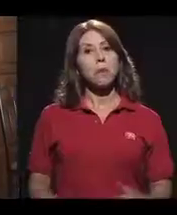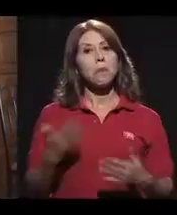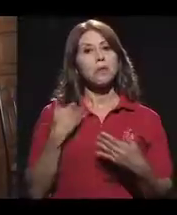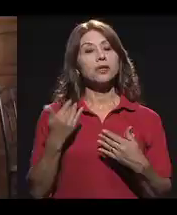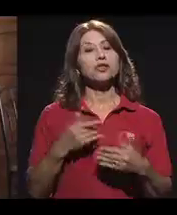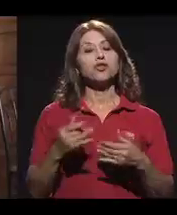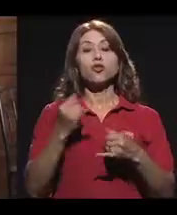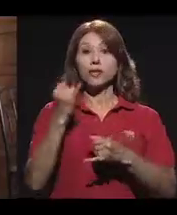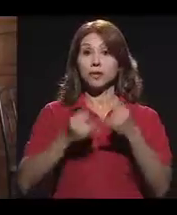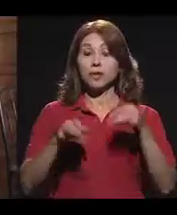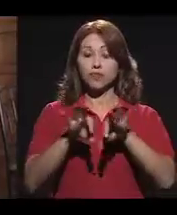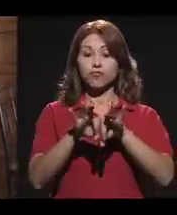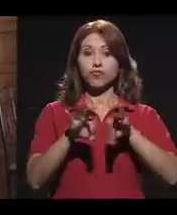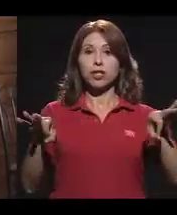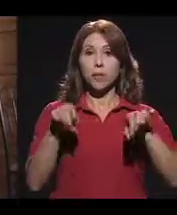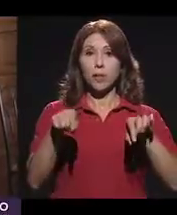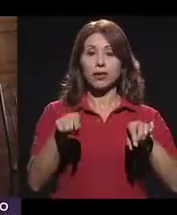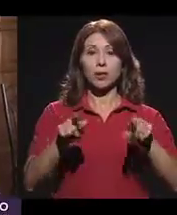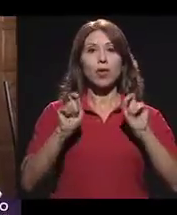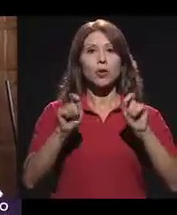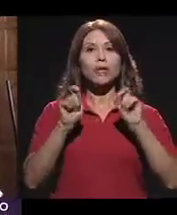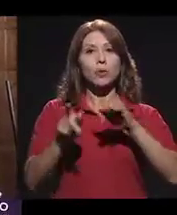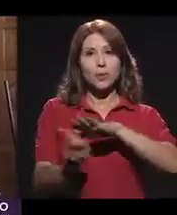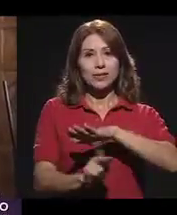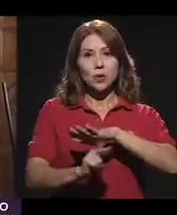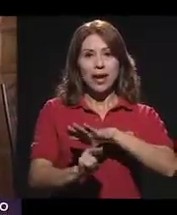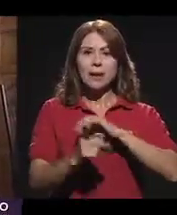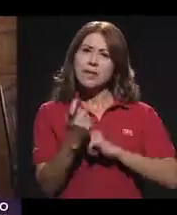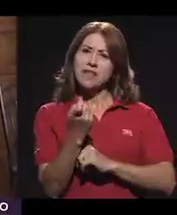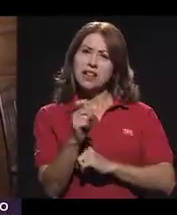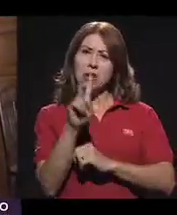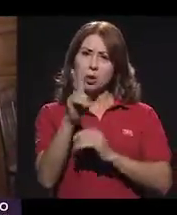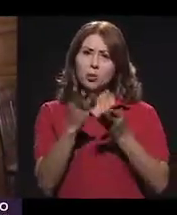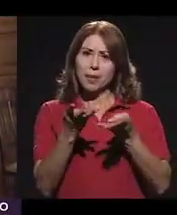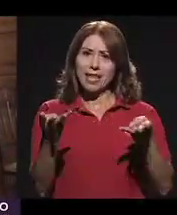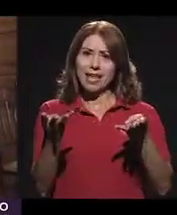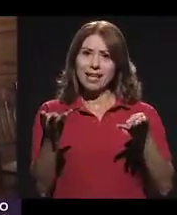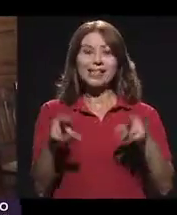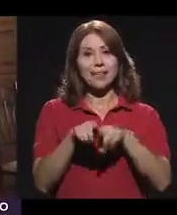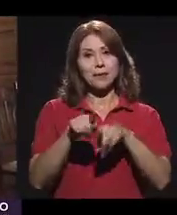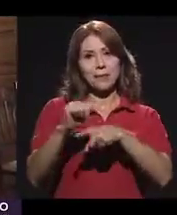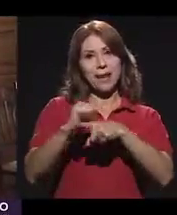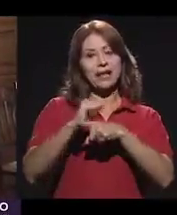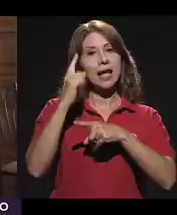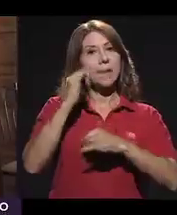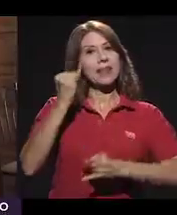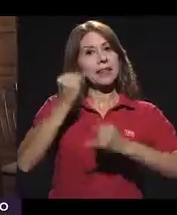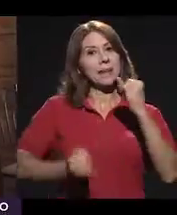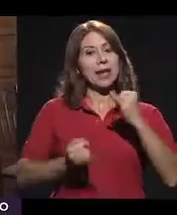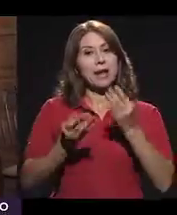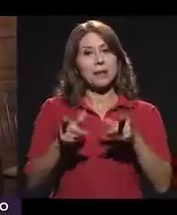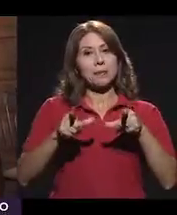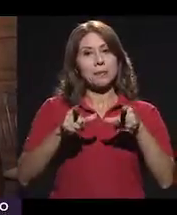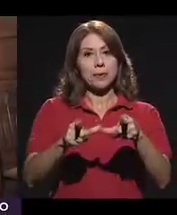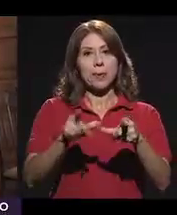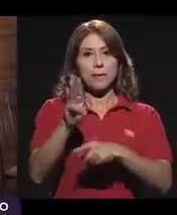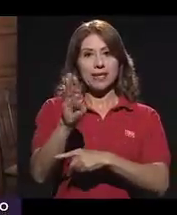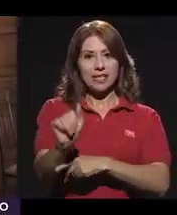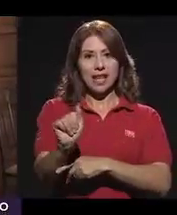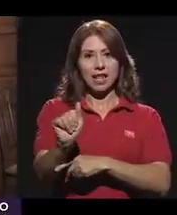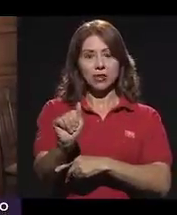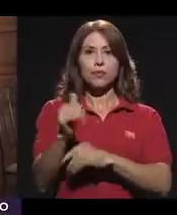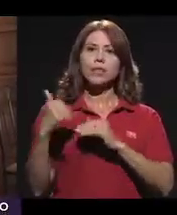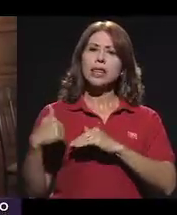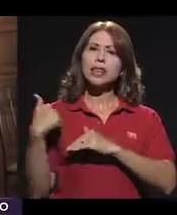Saqué un diplomado en educación preescolar y me faltaron como 2 materias y la práctica para el bachillerato. Después de